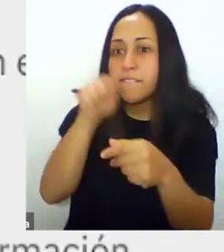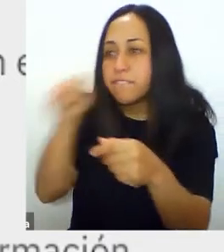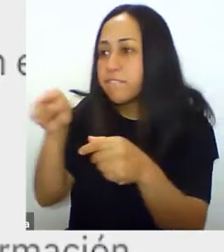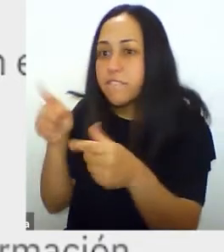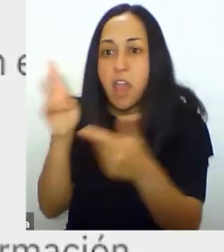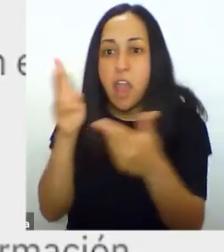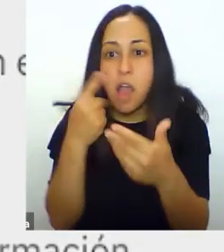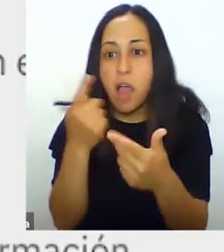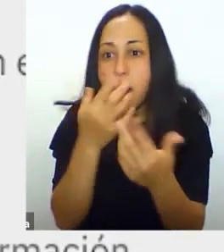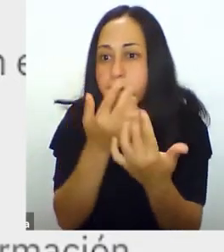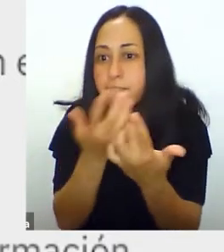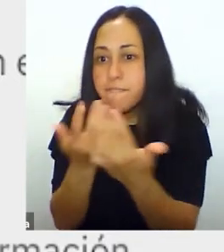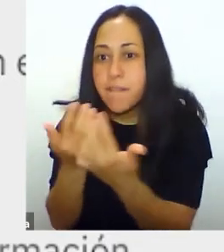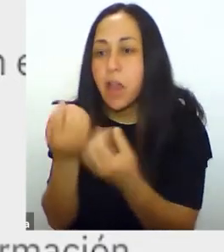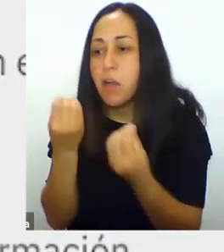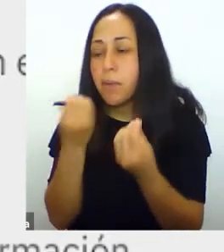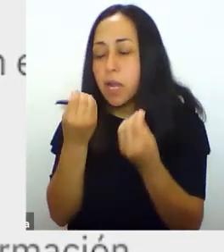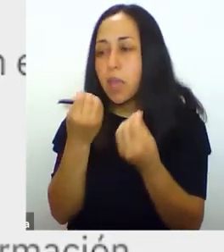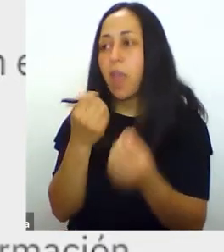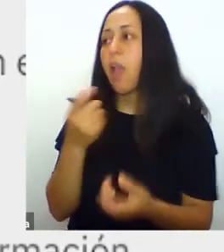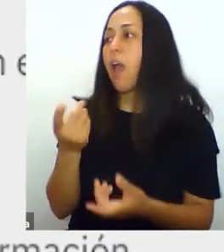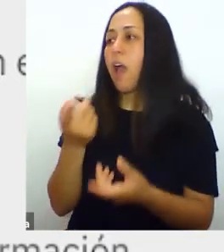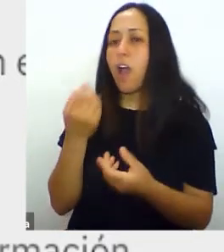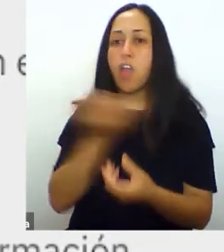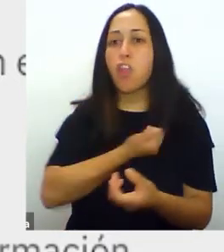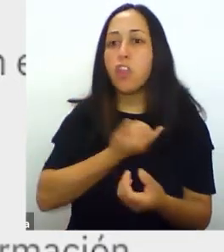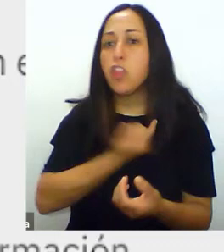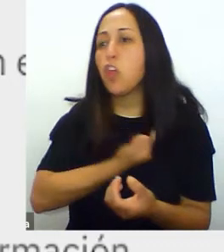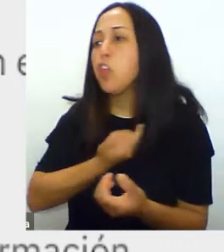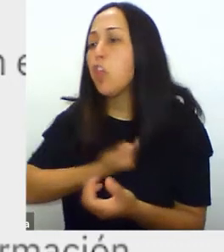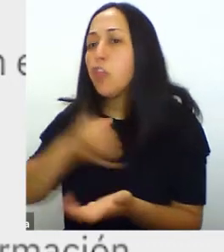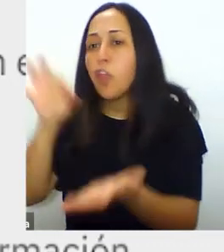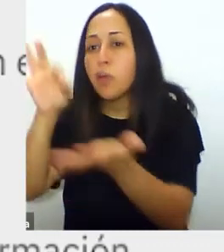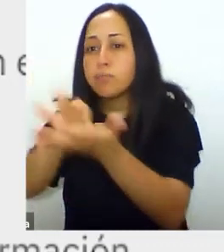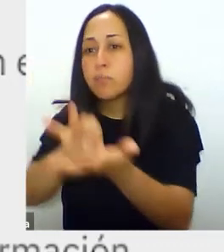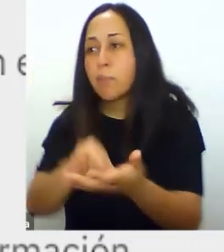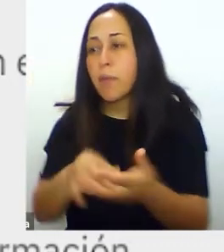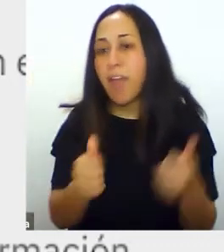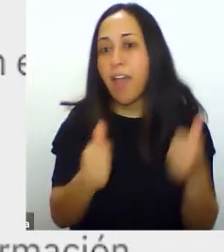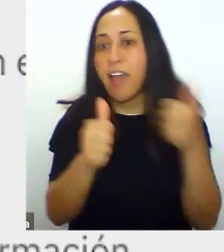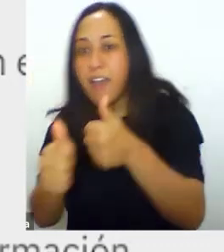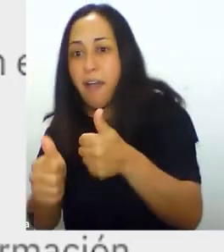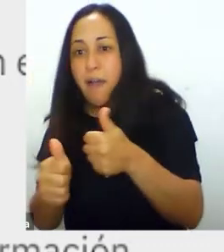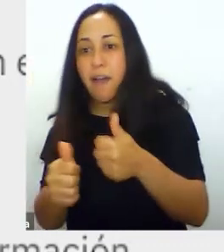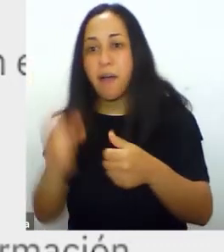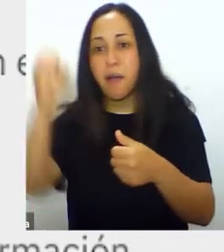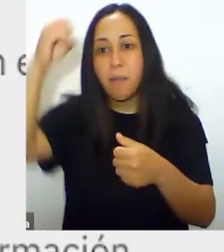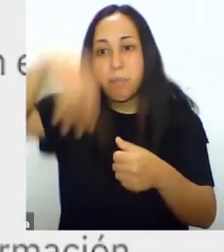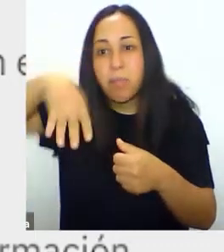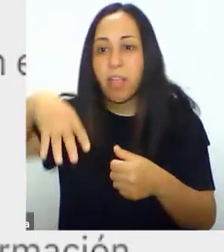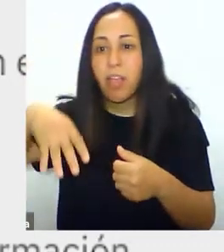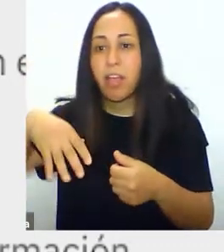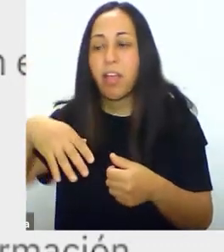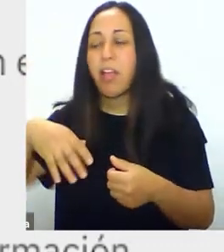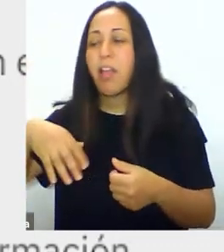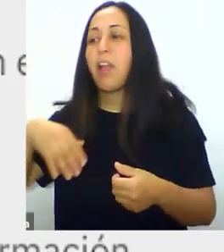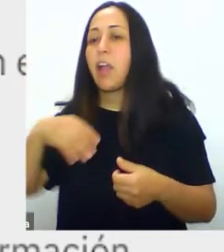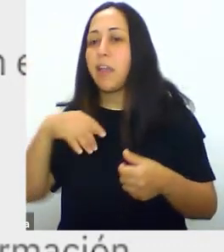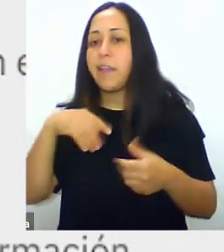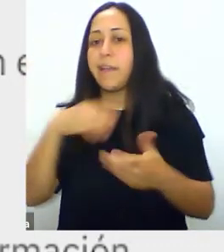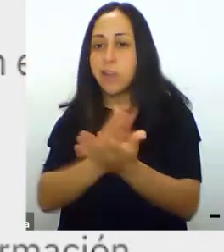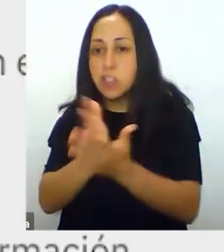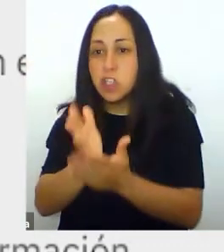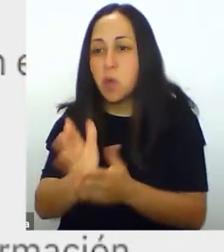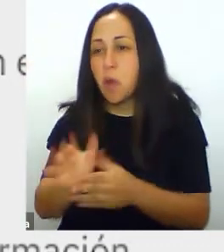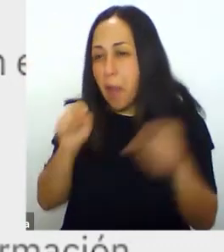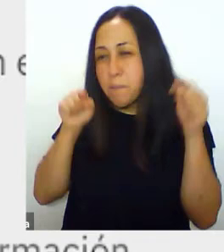amigos para enterarse de dónde ella estaba, para poder aparecer y de alguna manera